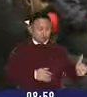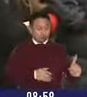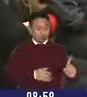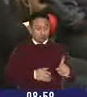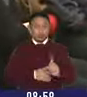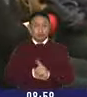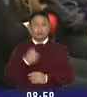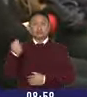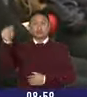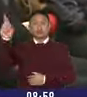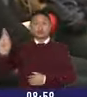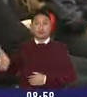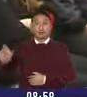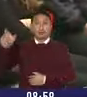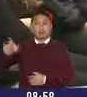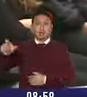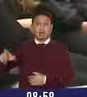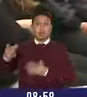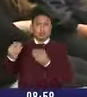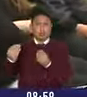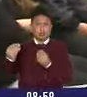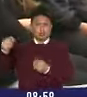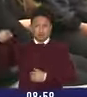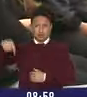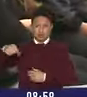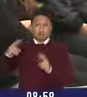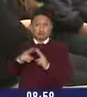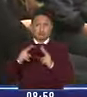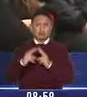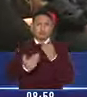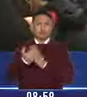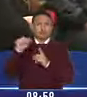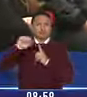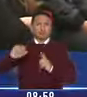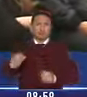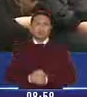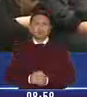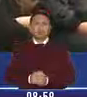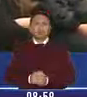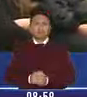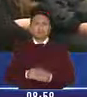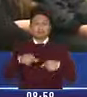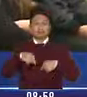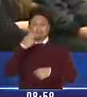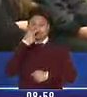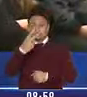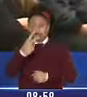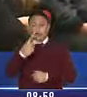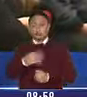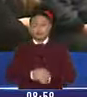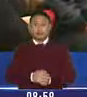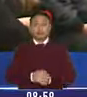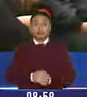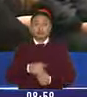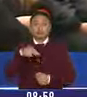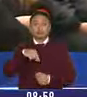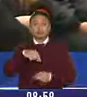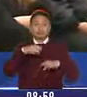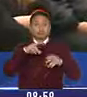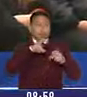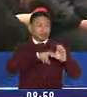Quitumbe. Gran cantidad de personas se ha dado cita para poder conocer este nuevo sistema. Ahí podemos observar, prácticamente está